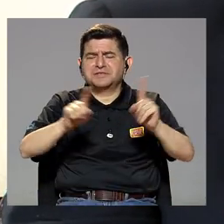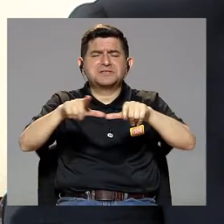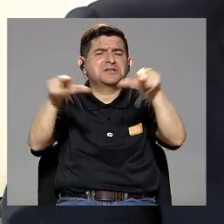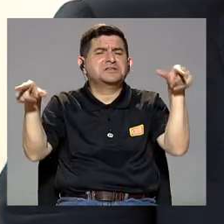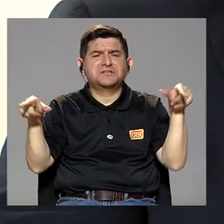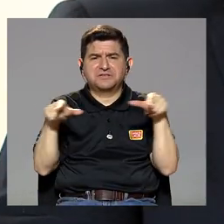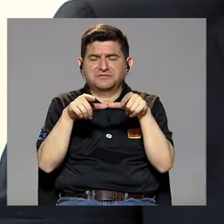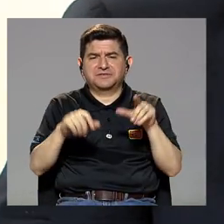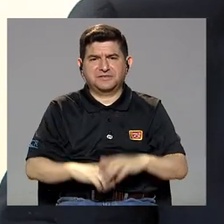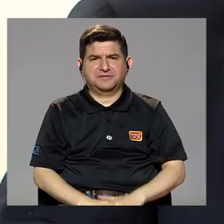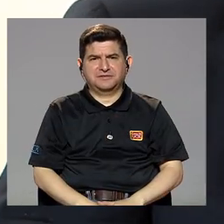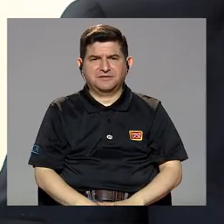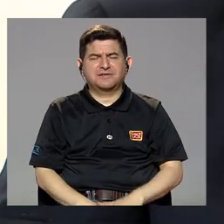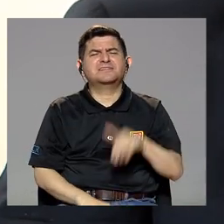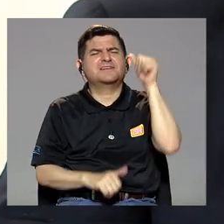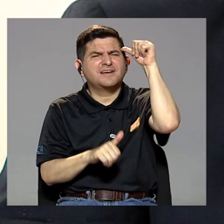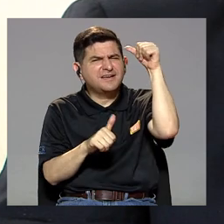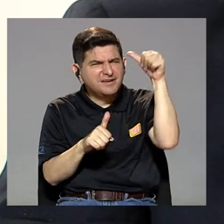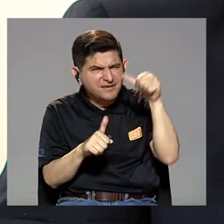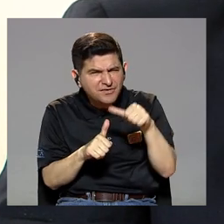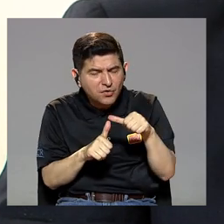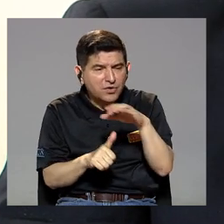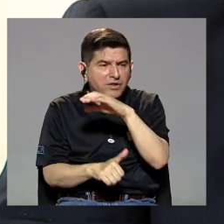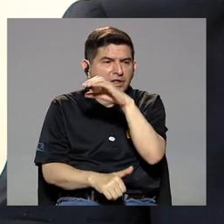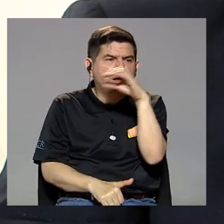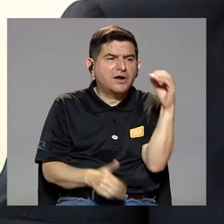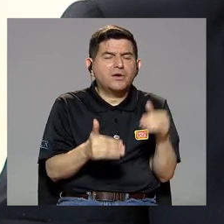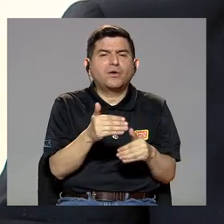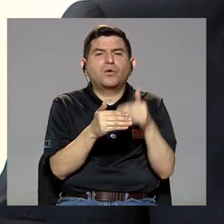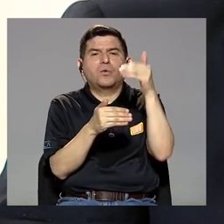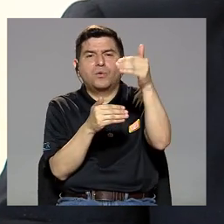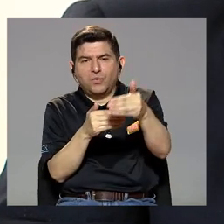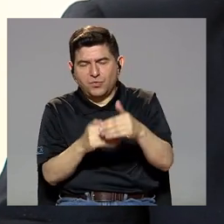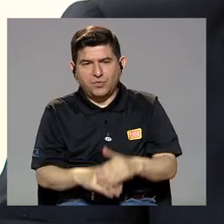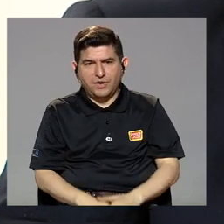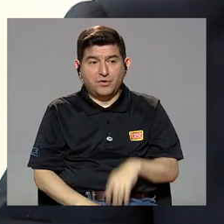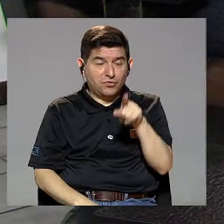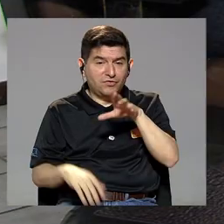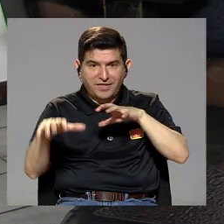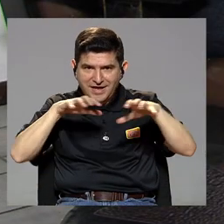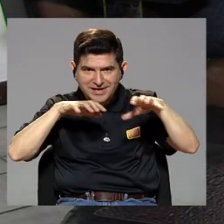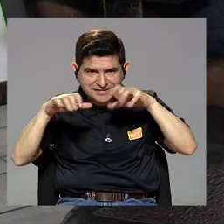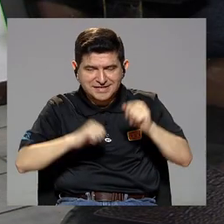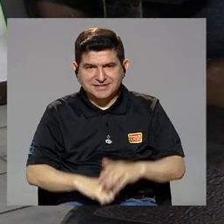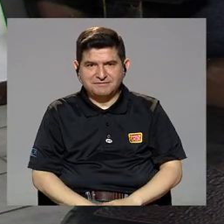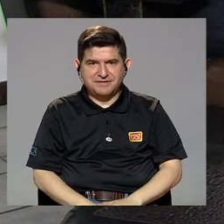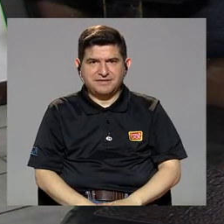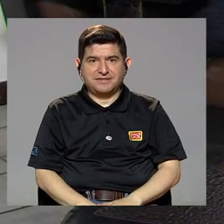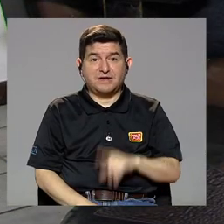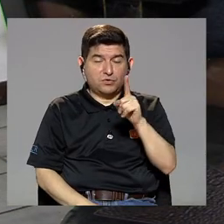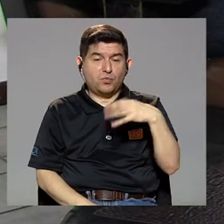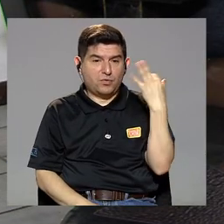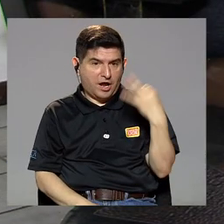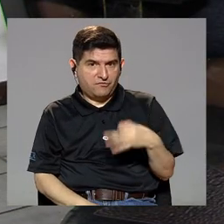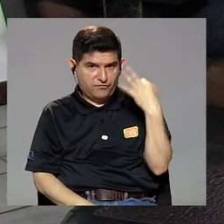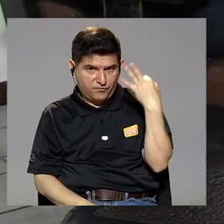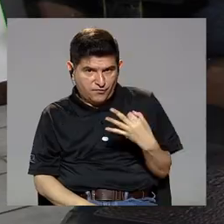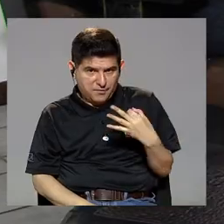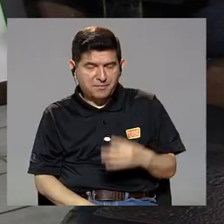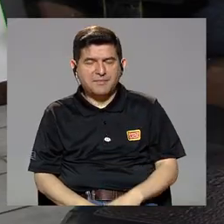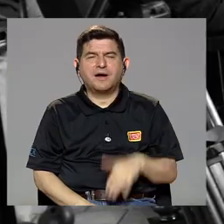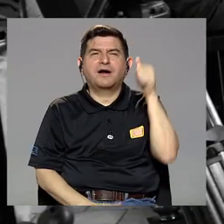y para recordar o para más bien luego hacer de esas actividades una actividad formal de